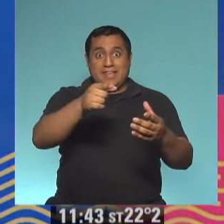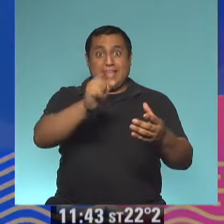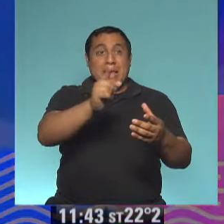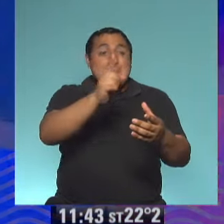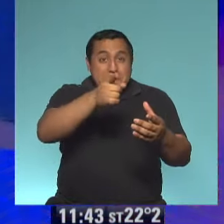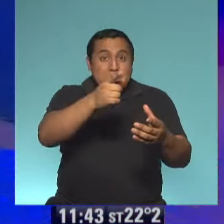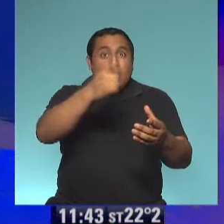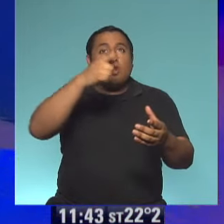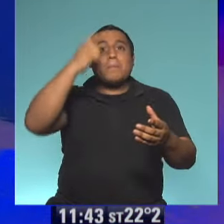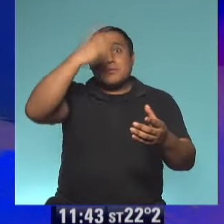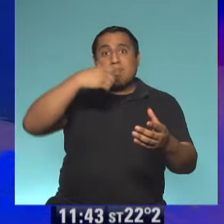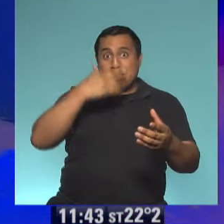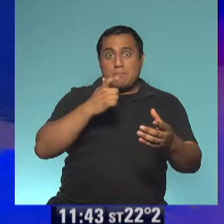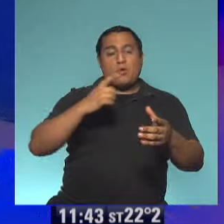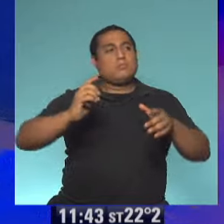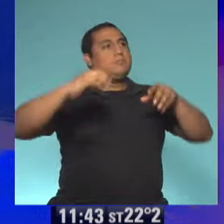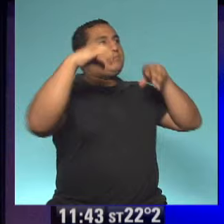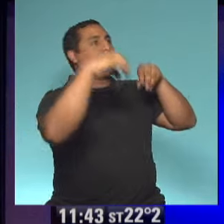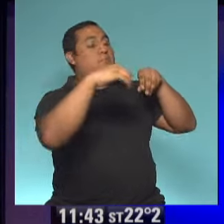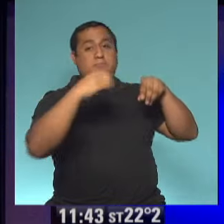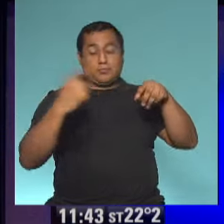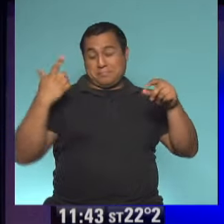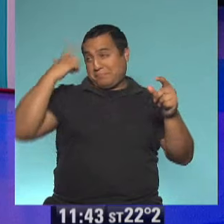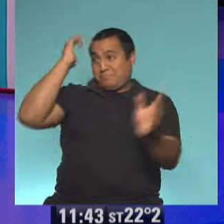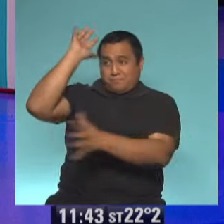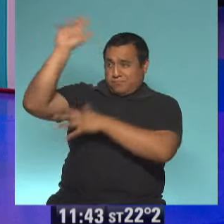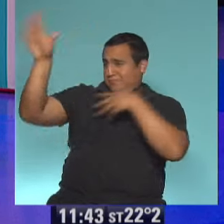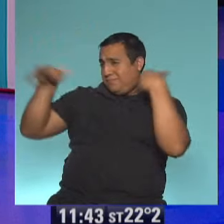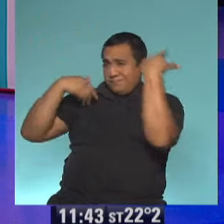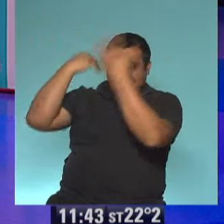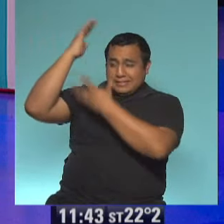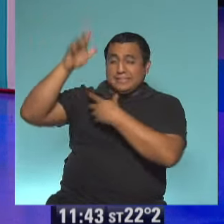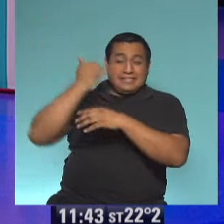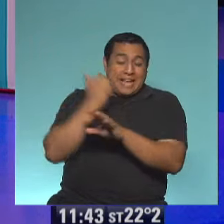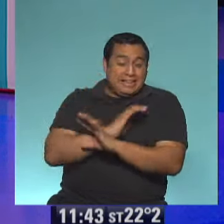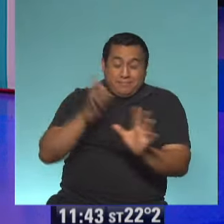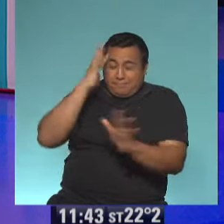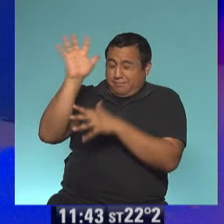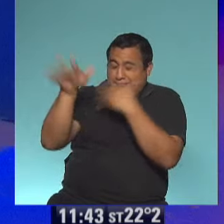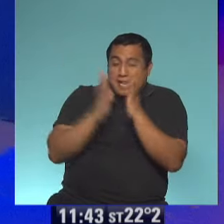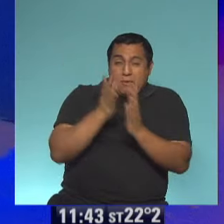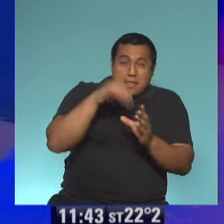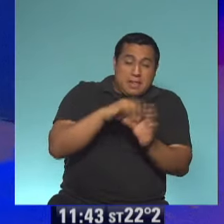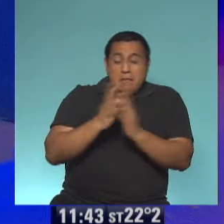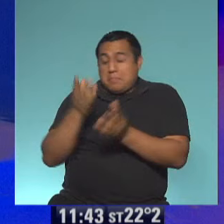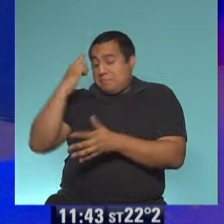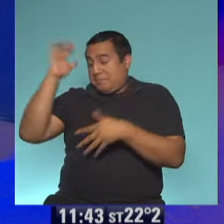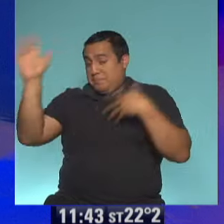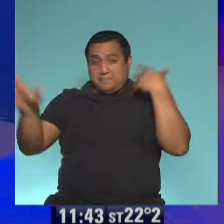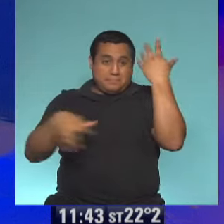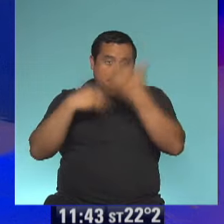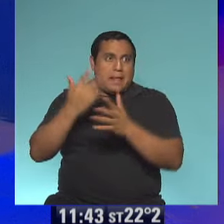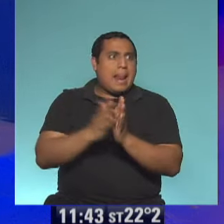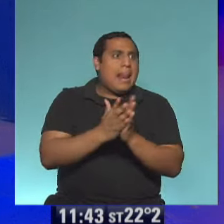personaje. Ya, yo ya me mareé. Ya me mareé. No sabemos dónde como... estamos. El libro adentro. Chicos, ¿dónde estamos? ¿En el libro del libro,